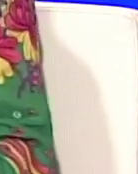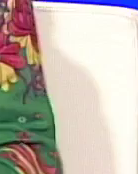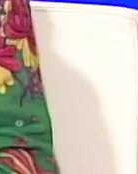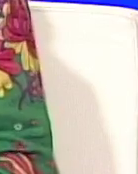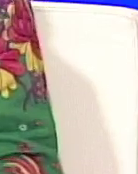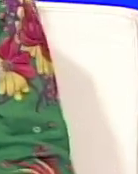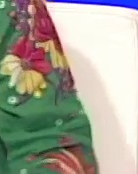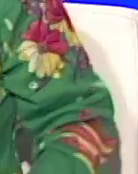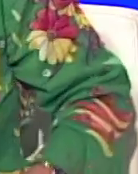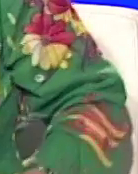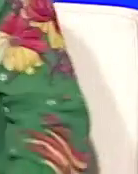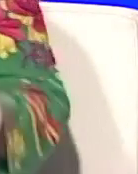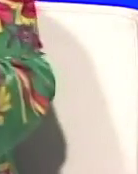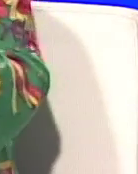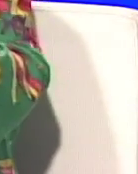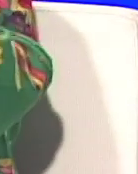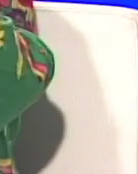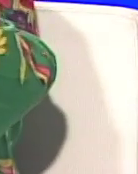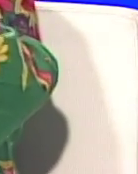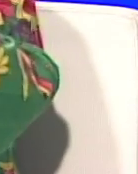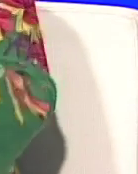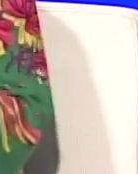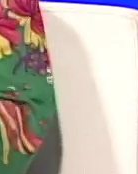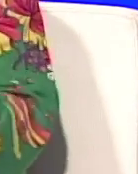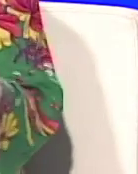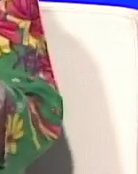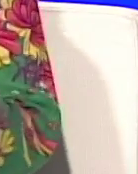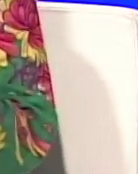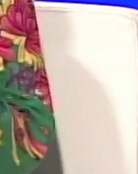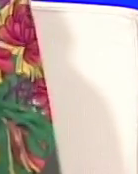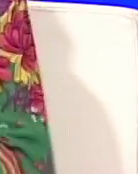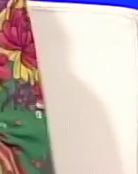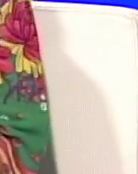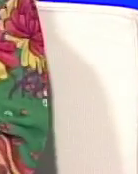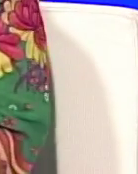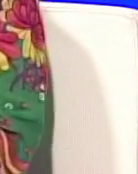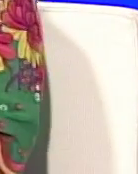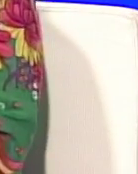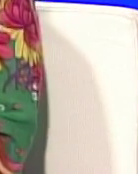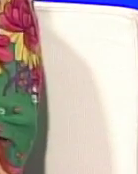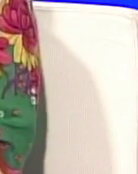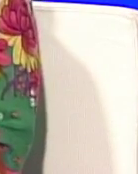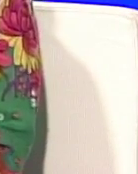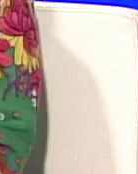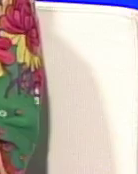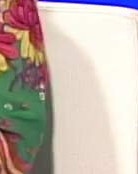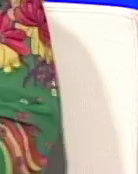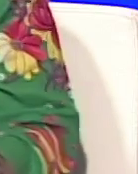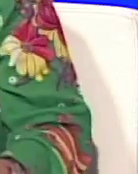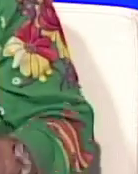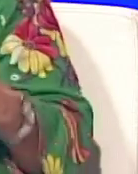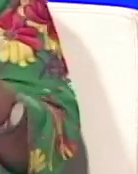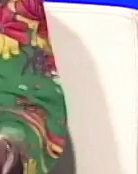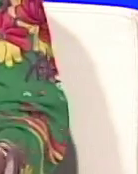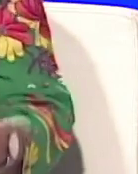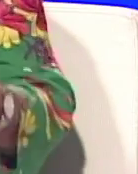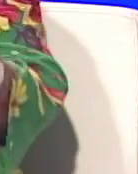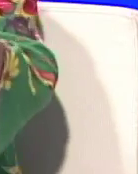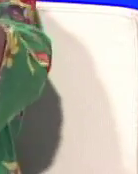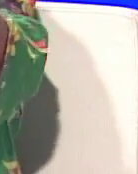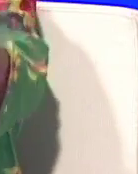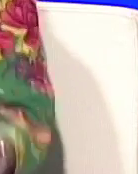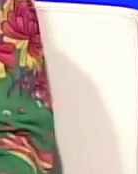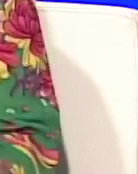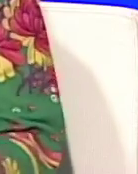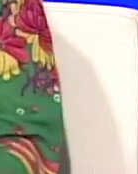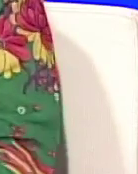tiene la pensión. Tras esa ruta vamos nosotros a través de un sistema que es el sistema del carnet de la patria, y a través del sistema la